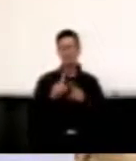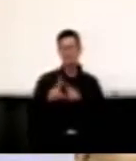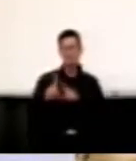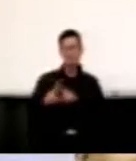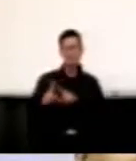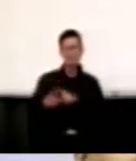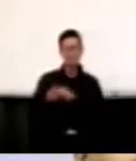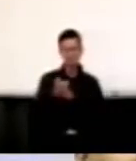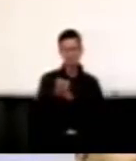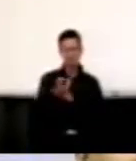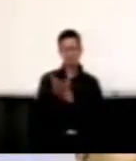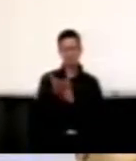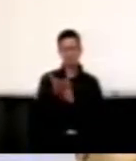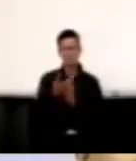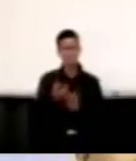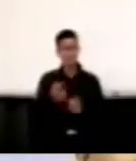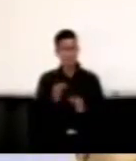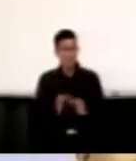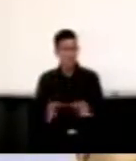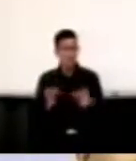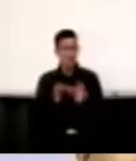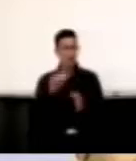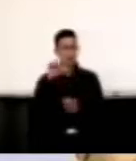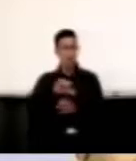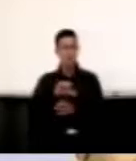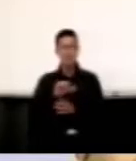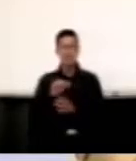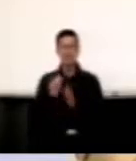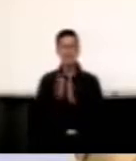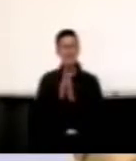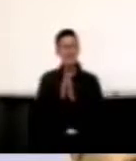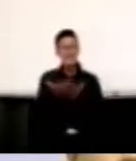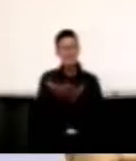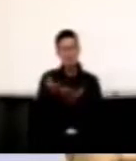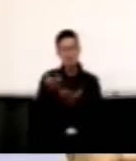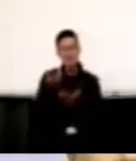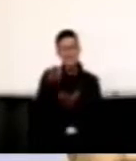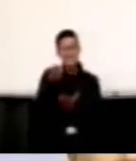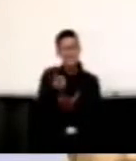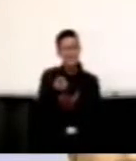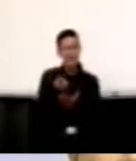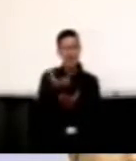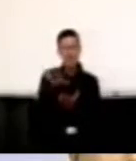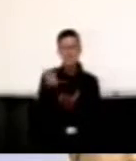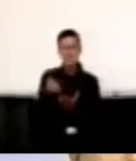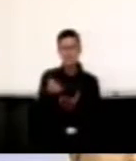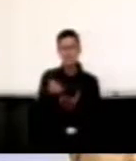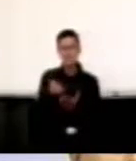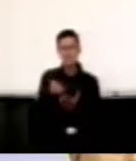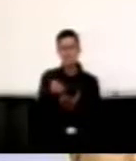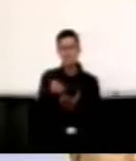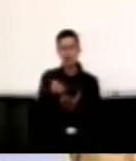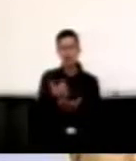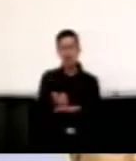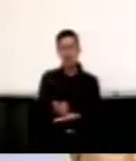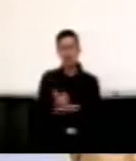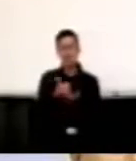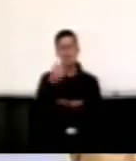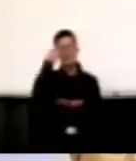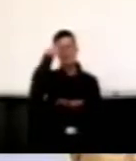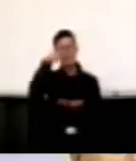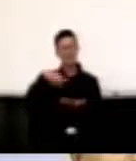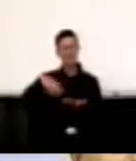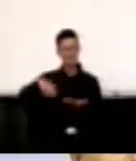muy relevante tener hoy obras como esta que permiten dar una mirada a los resultados de la elección